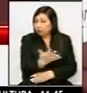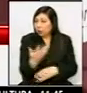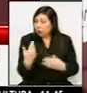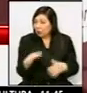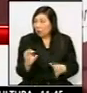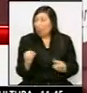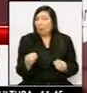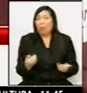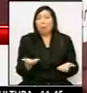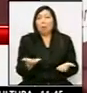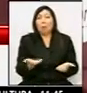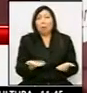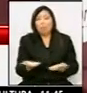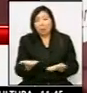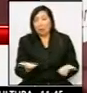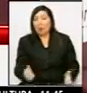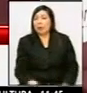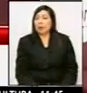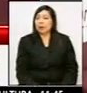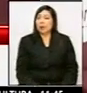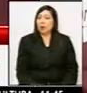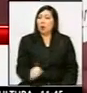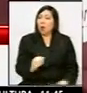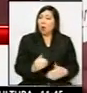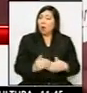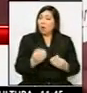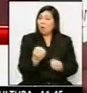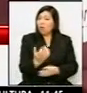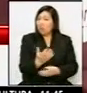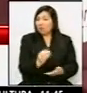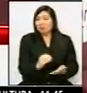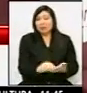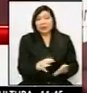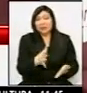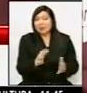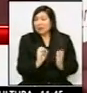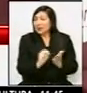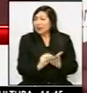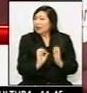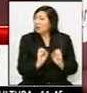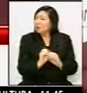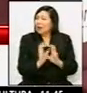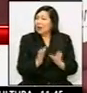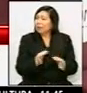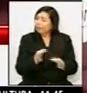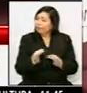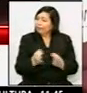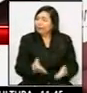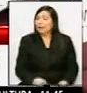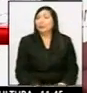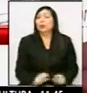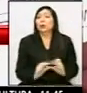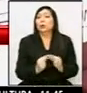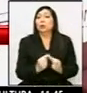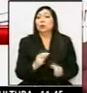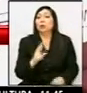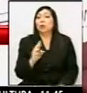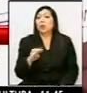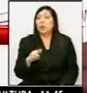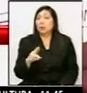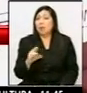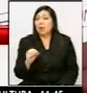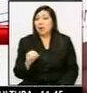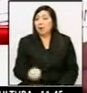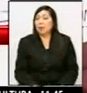utilizados, purmas o áreas deforestadas. No queda claro, porque con el avance del grupo Romero, el grupo